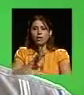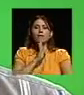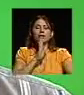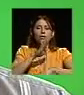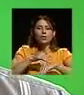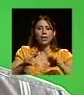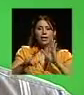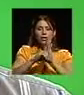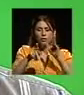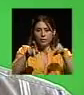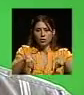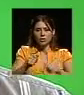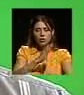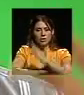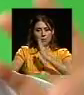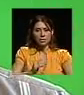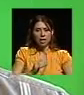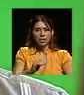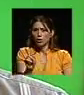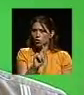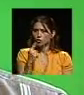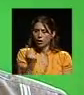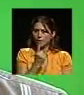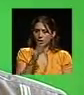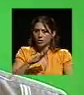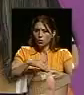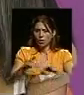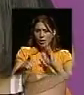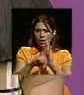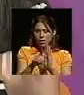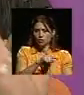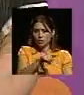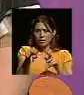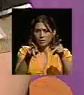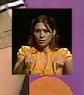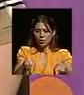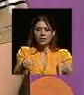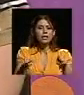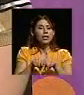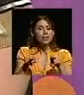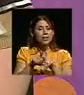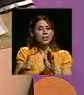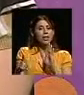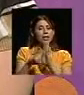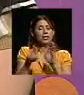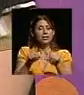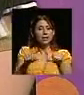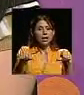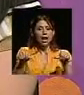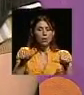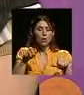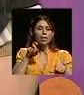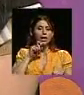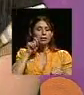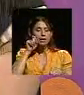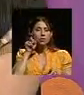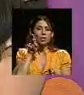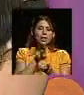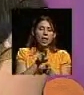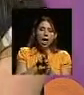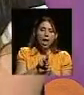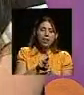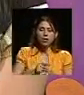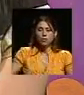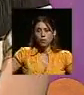con discapacidad y no solo de los derechos de esta población, sino también de los derechos en el área de la sexualidad, de la reproducción, de